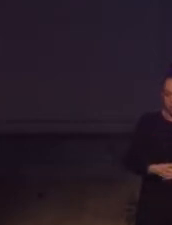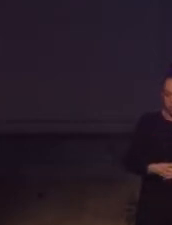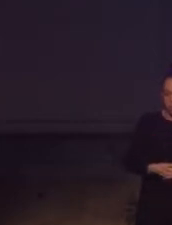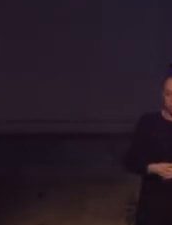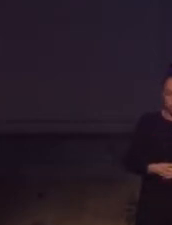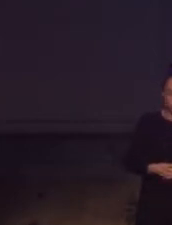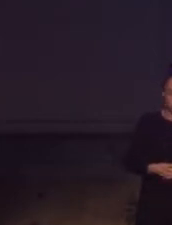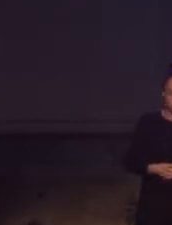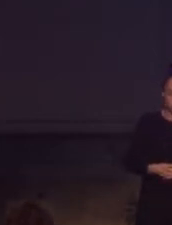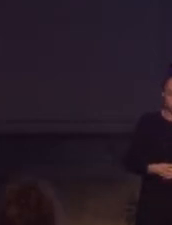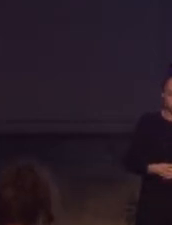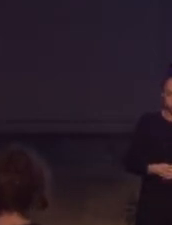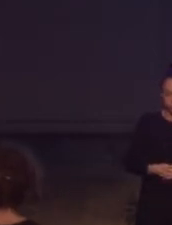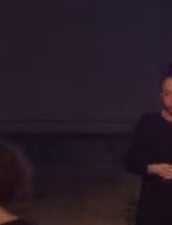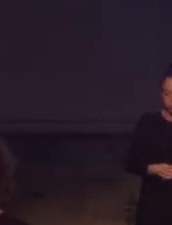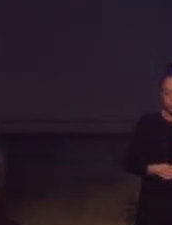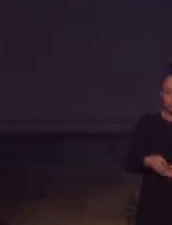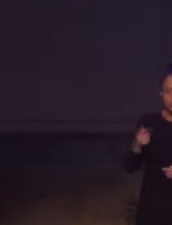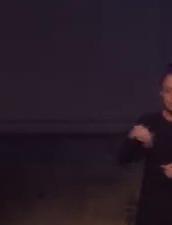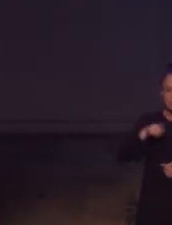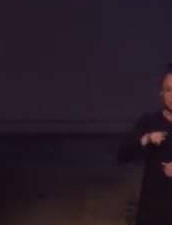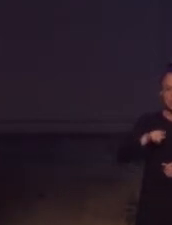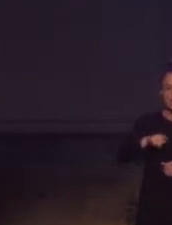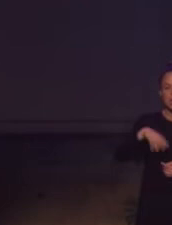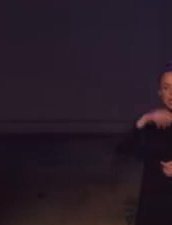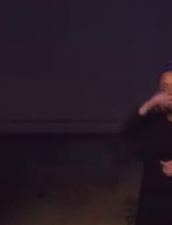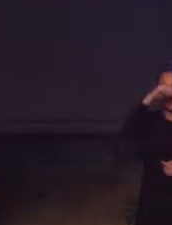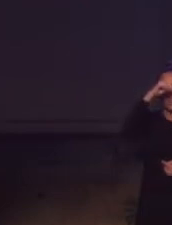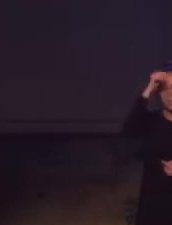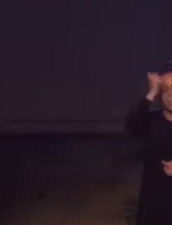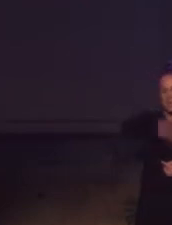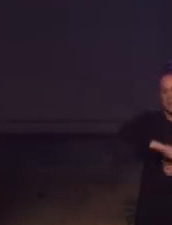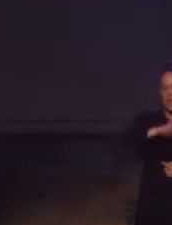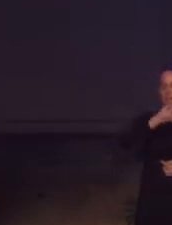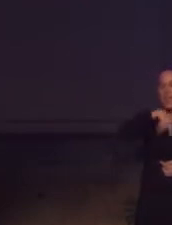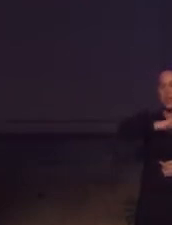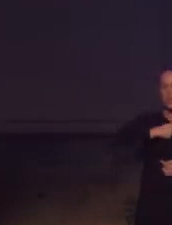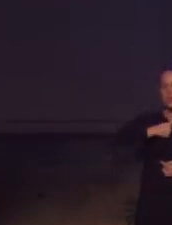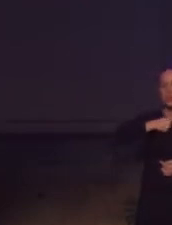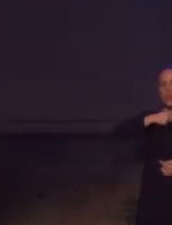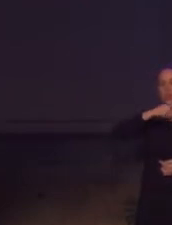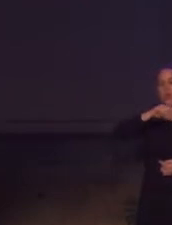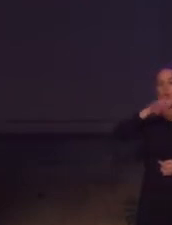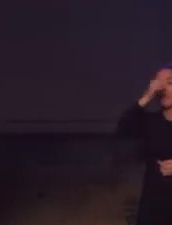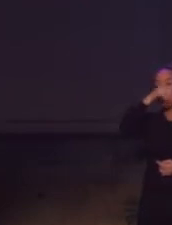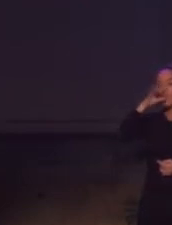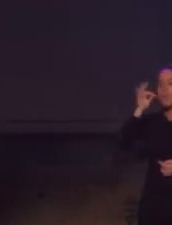que, bueno, que el patriarcado está construido con binomios, ¿no? Hombre-mujer, hetero-gay,